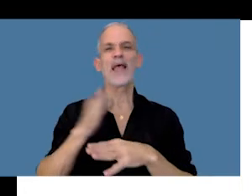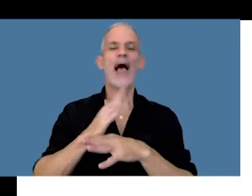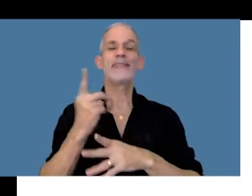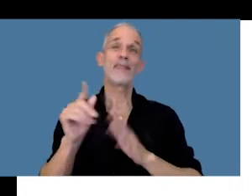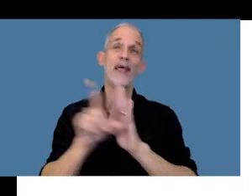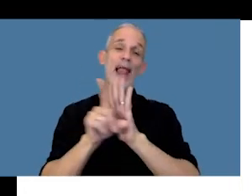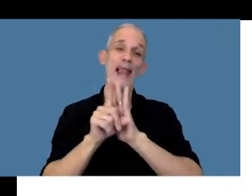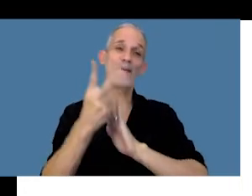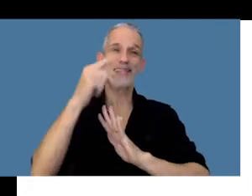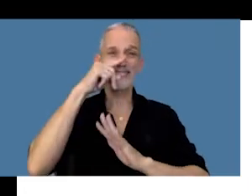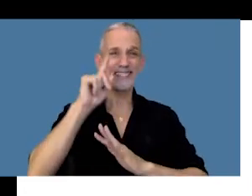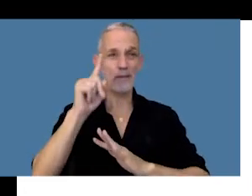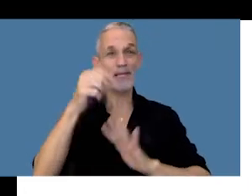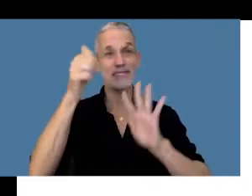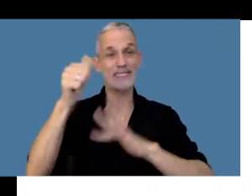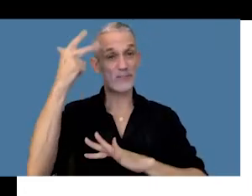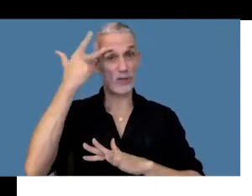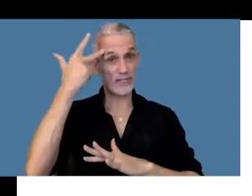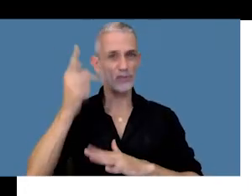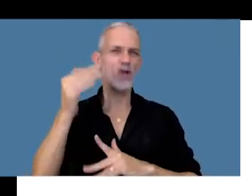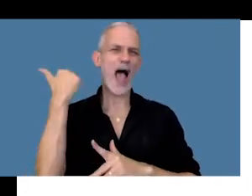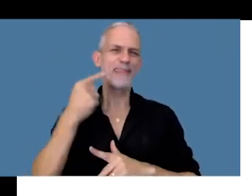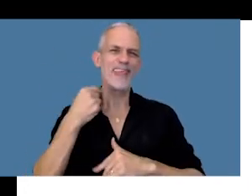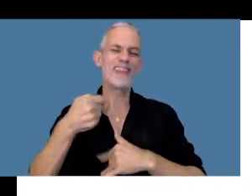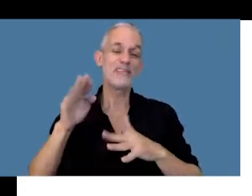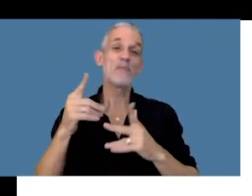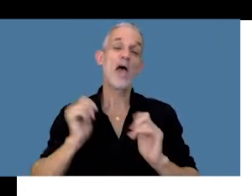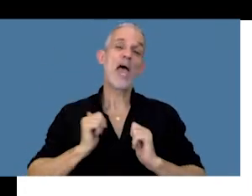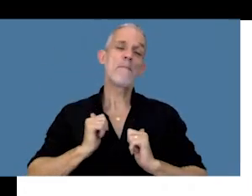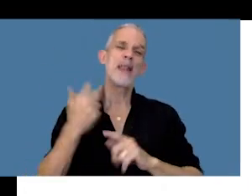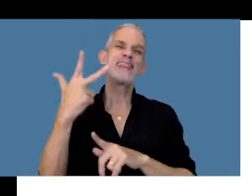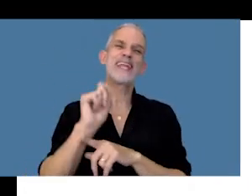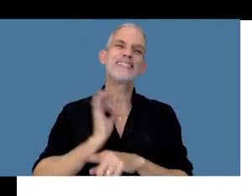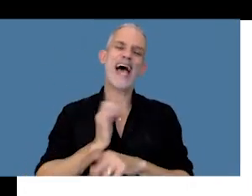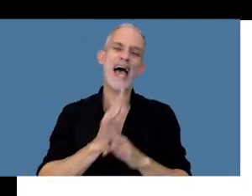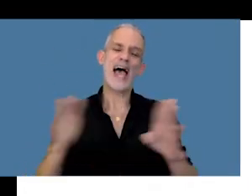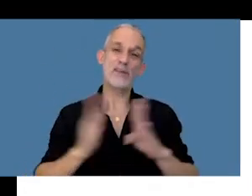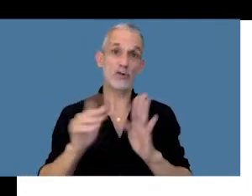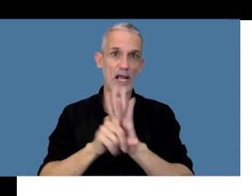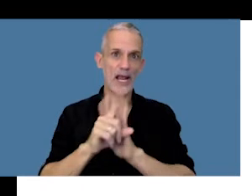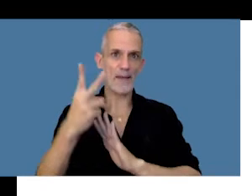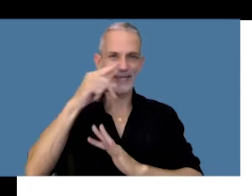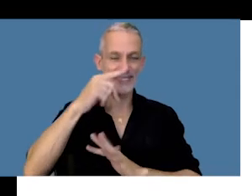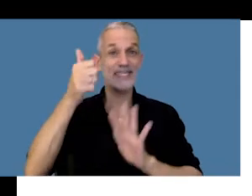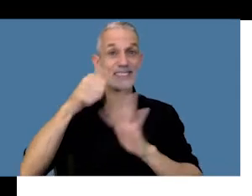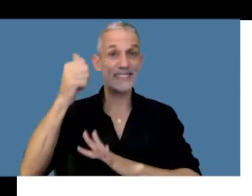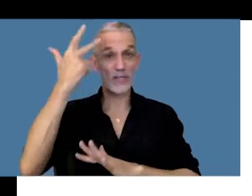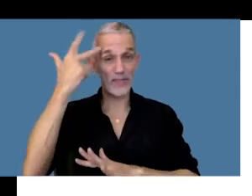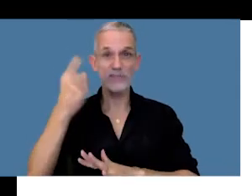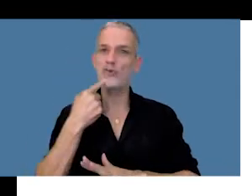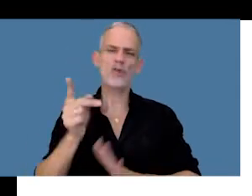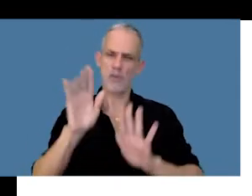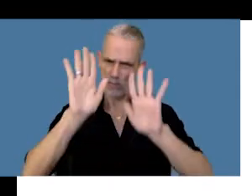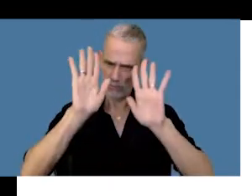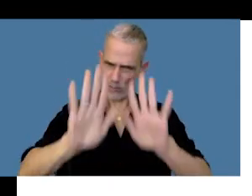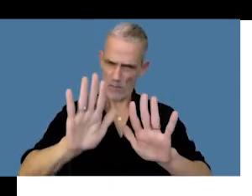ley 27618, se decía hay que esperar 3 años. La ley 27618 de alivio fiscal dice un momento, ahora